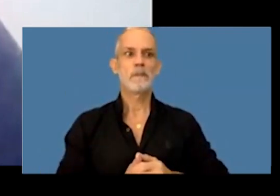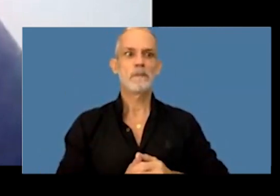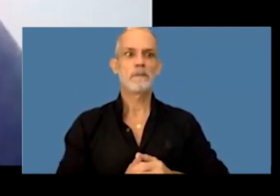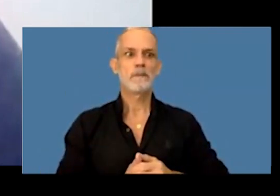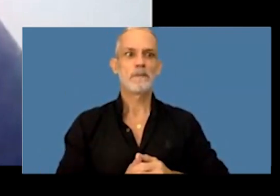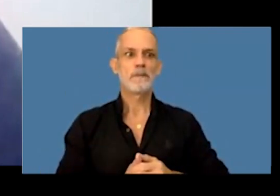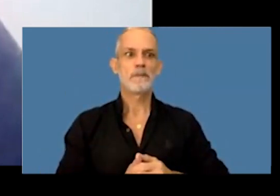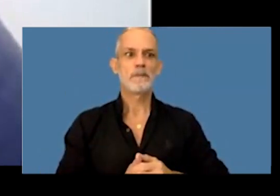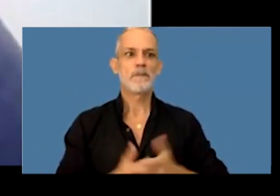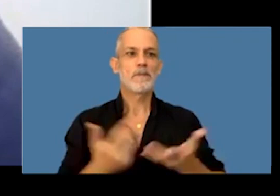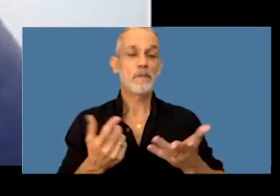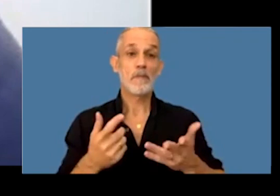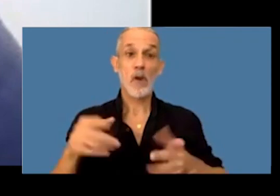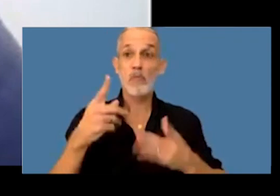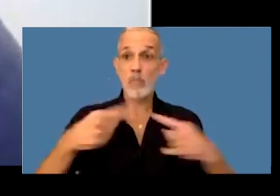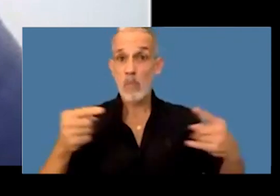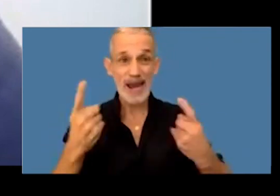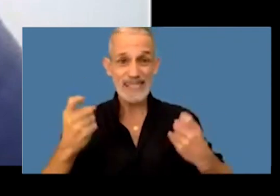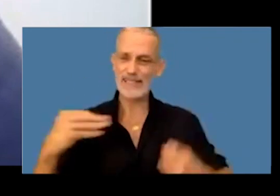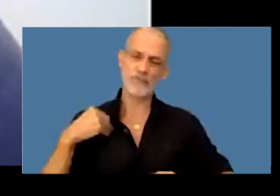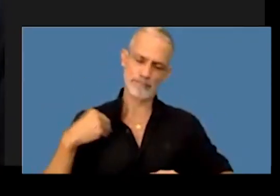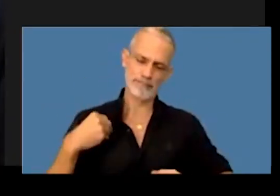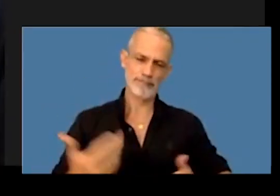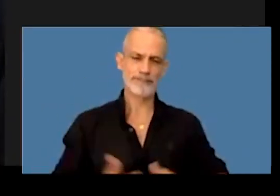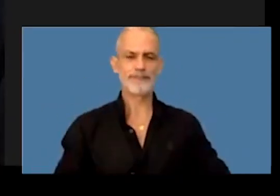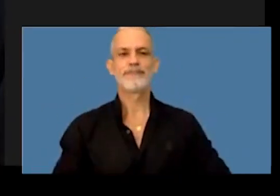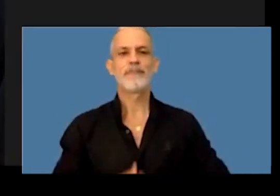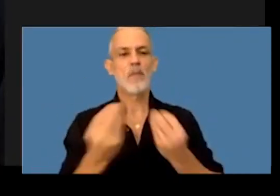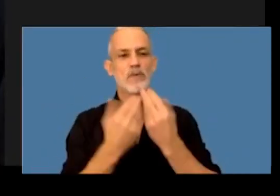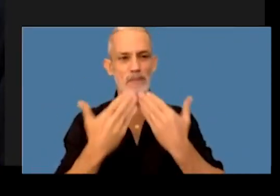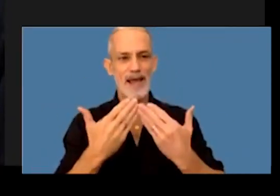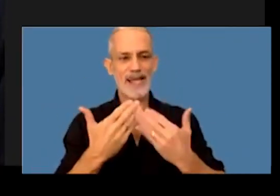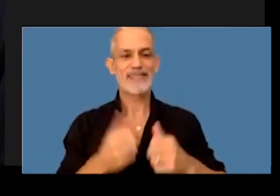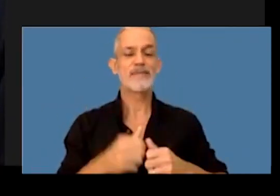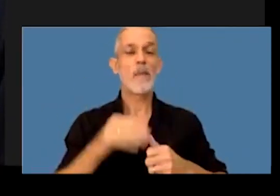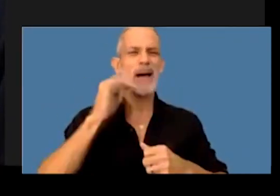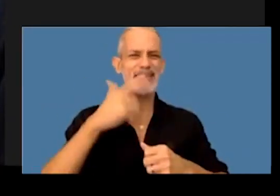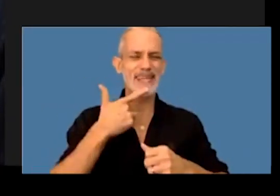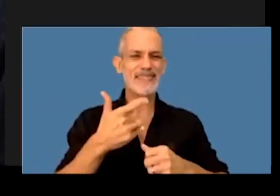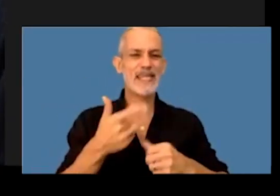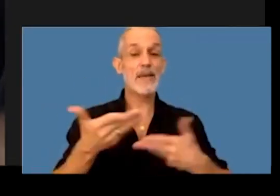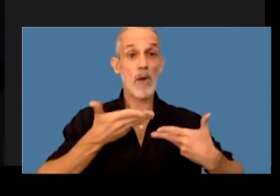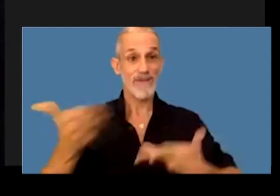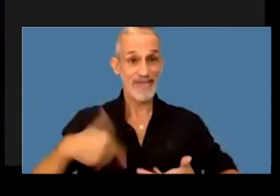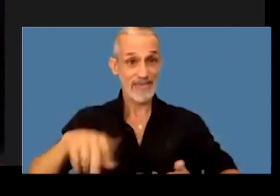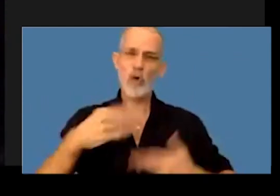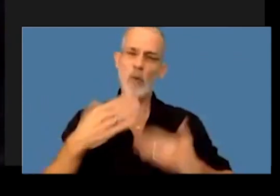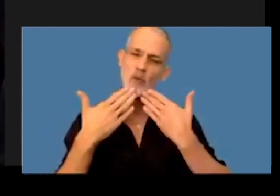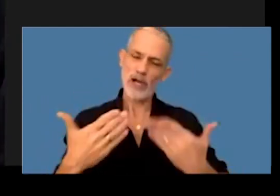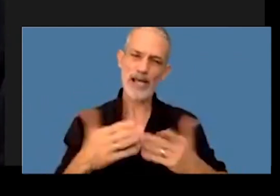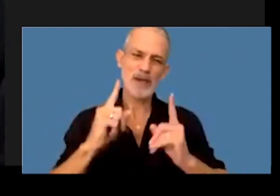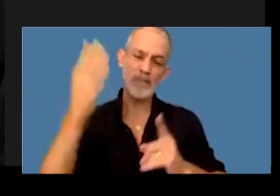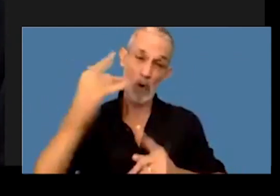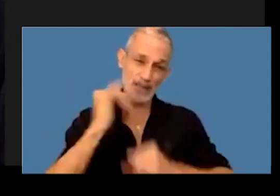estamos a disposición para lo que necesiten. Muchas gracias por la invitación. Como les decía en un comienzo cuando no